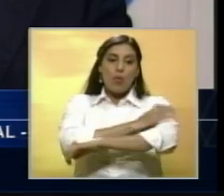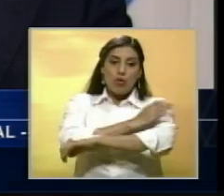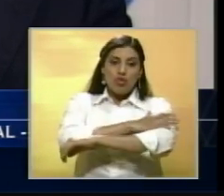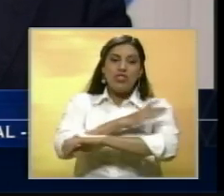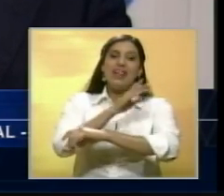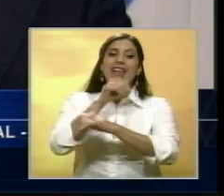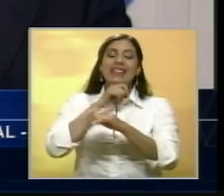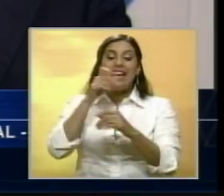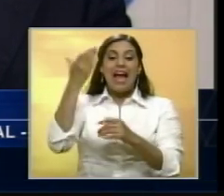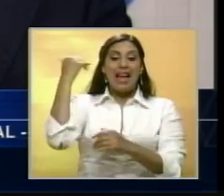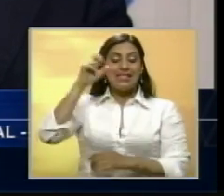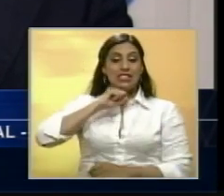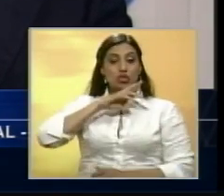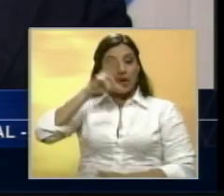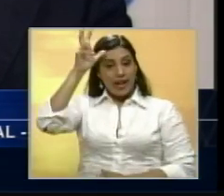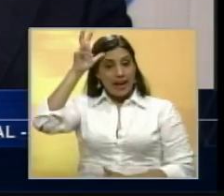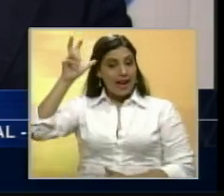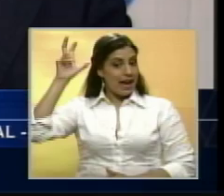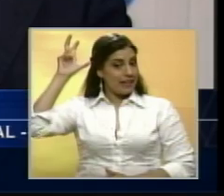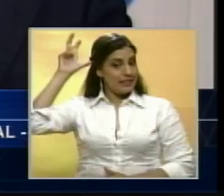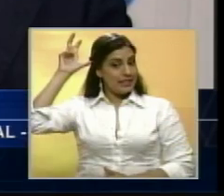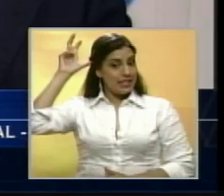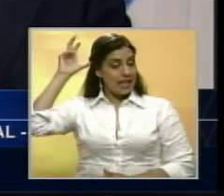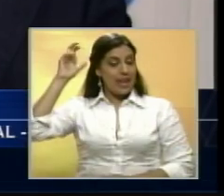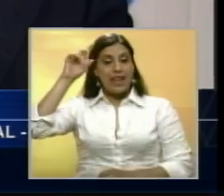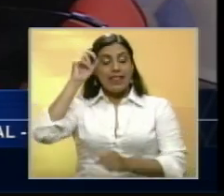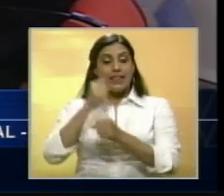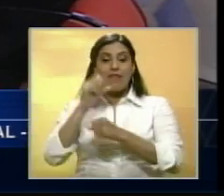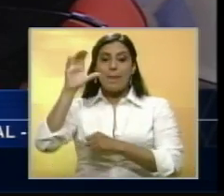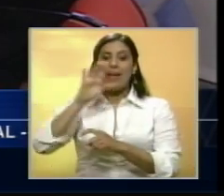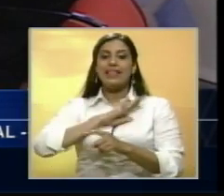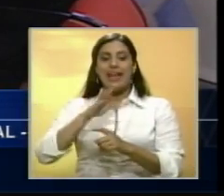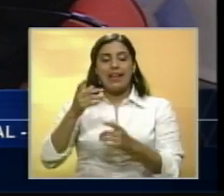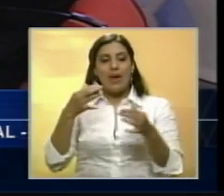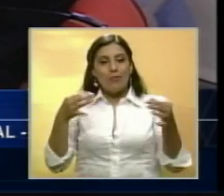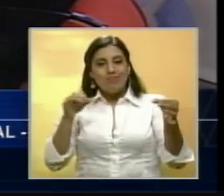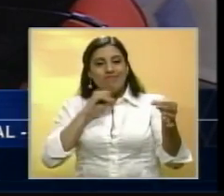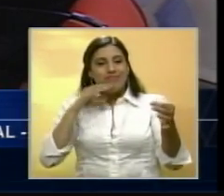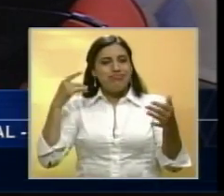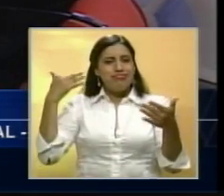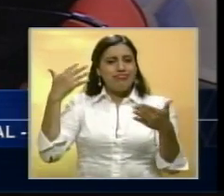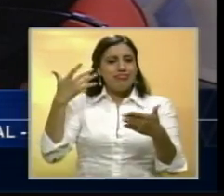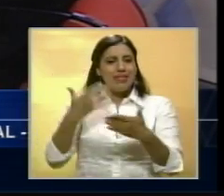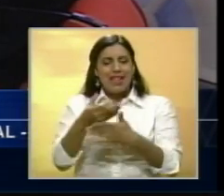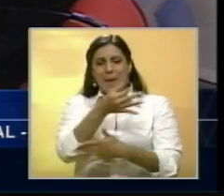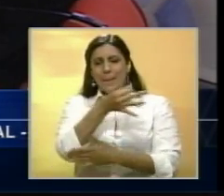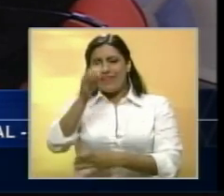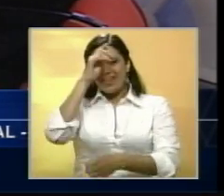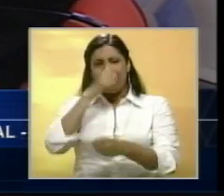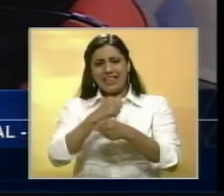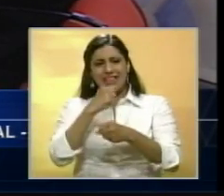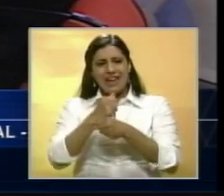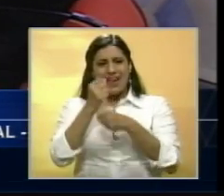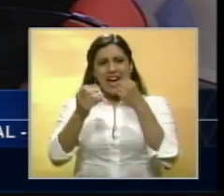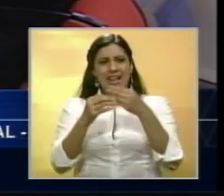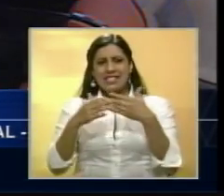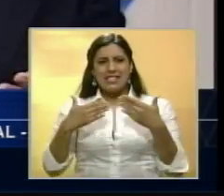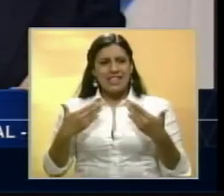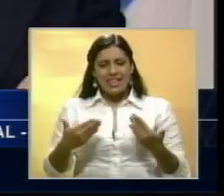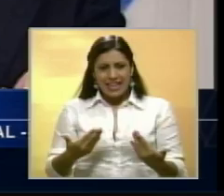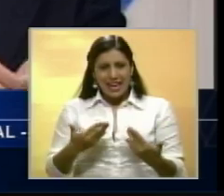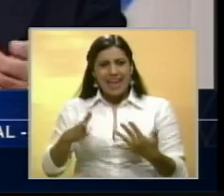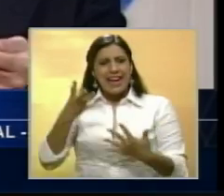que fue canciller de su país y que tiene una hoja intachable de servicios que lo que ha hecho